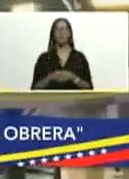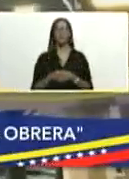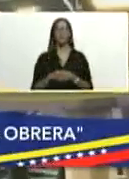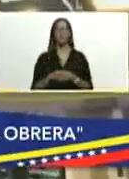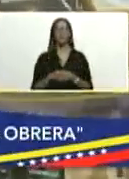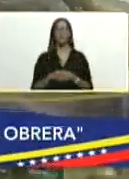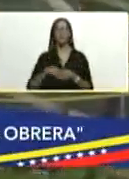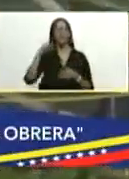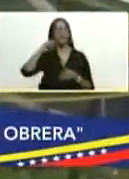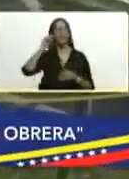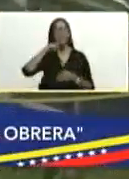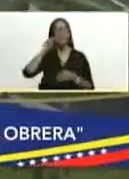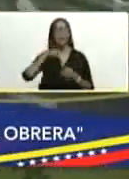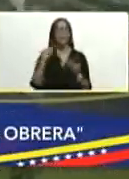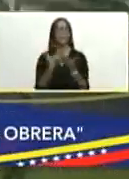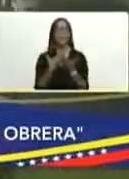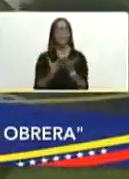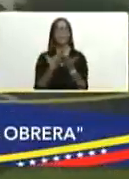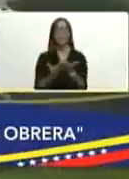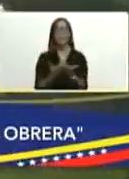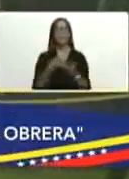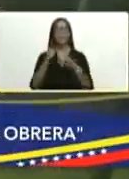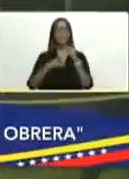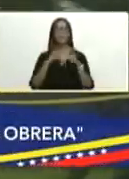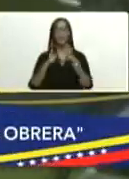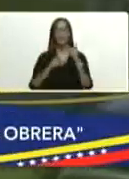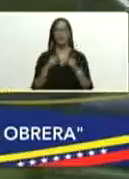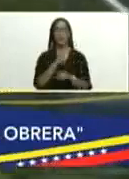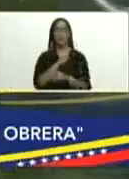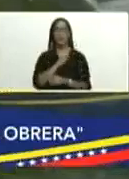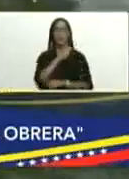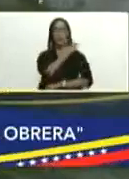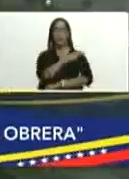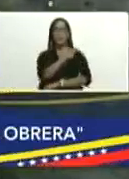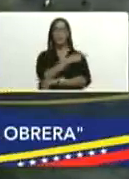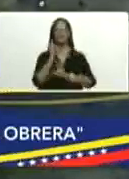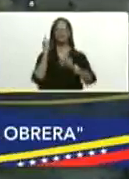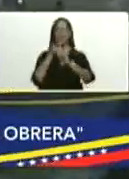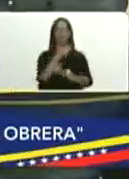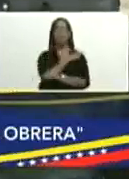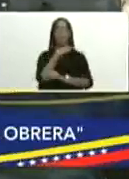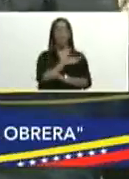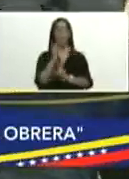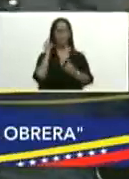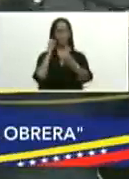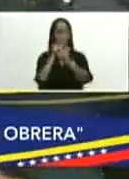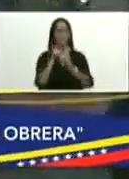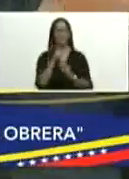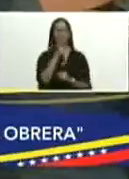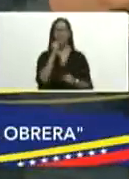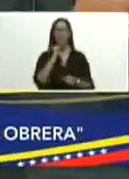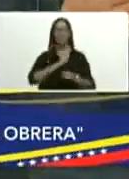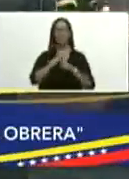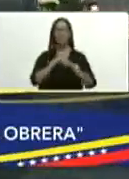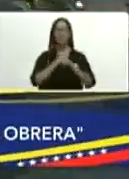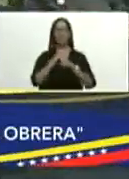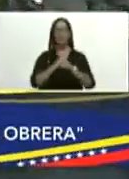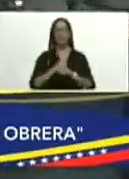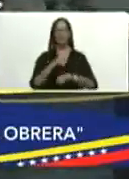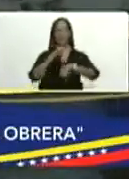las necesidades planteadas producto del propio hospital verdad desde el hospital Desde lo concreto Quiénes están trabajando conjuntamente